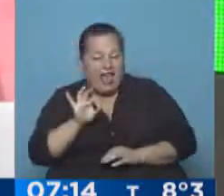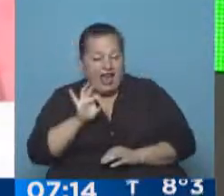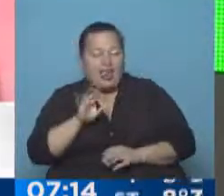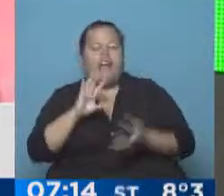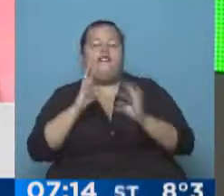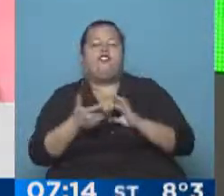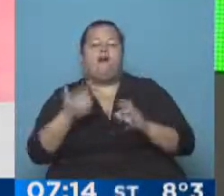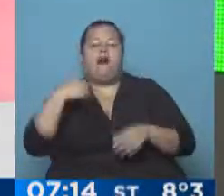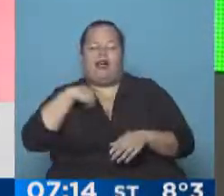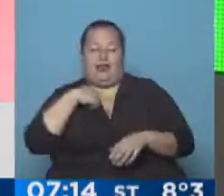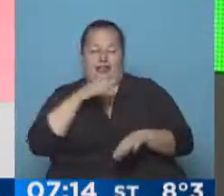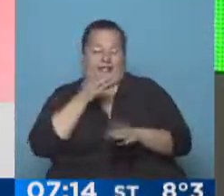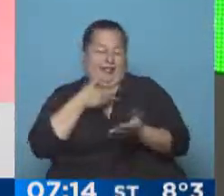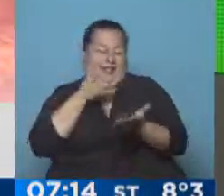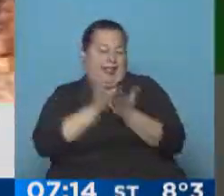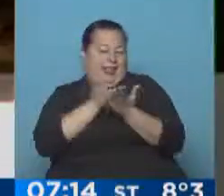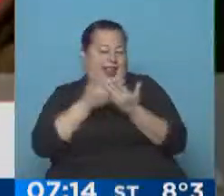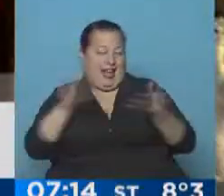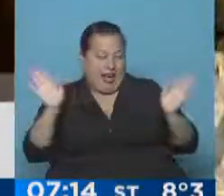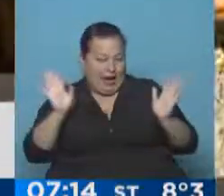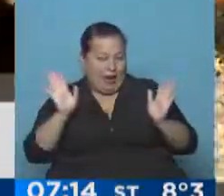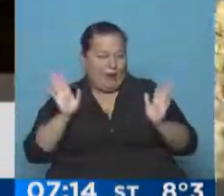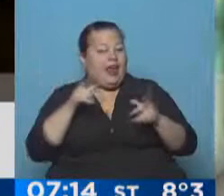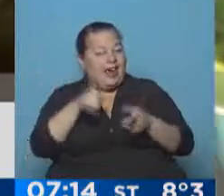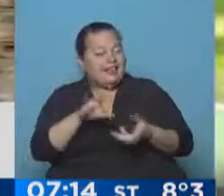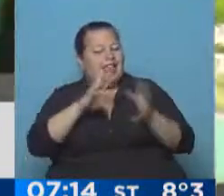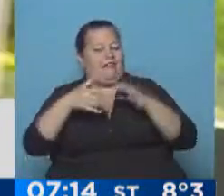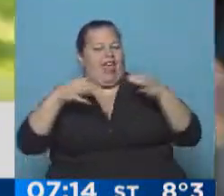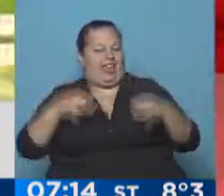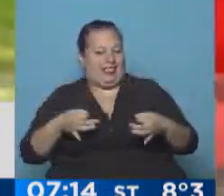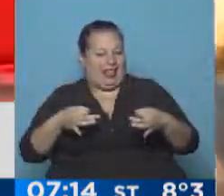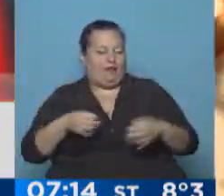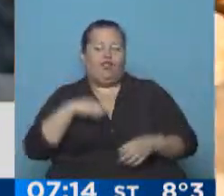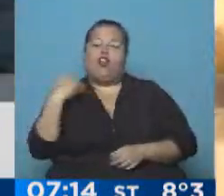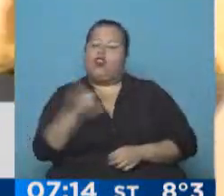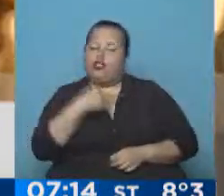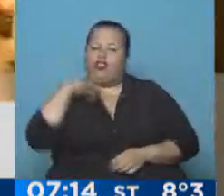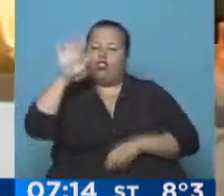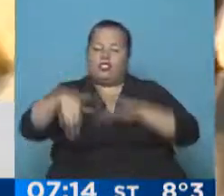que ejercemos nuestra libertad, esa es la ética. Nosotros estamos